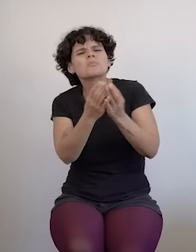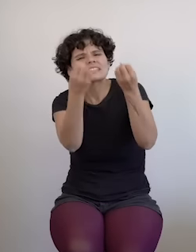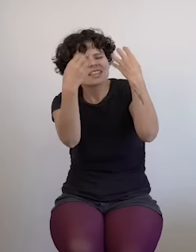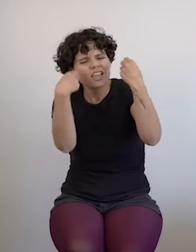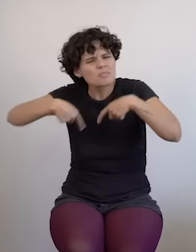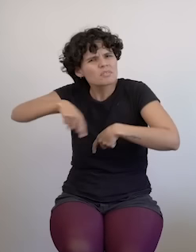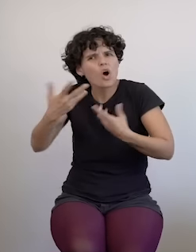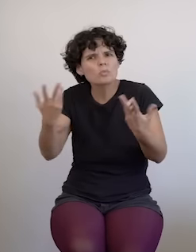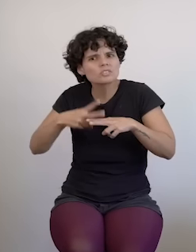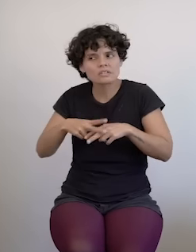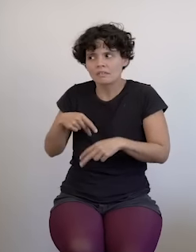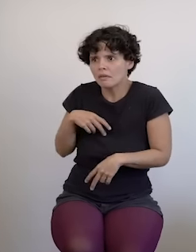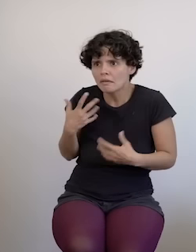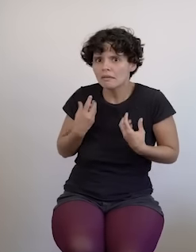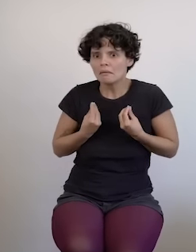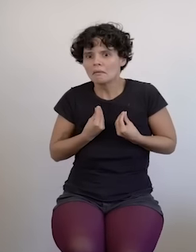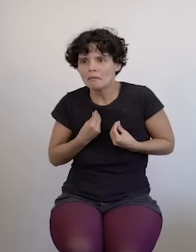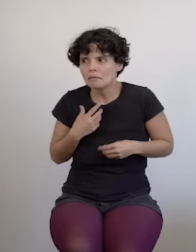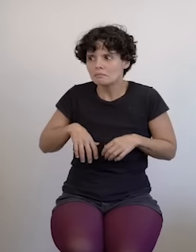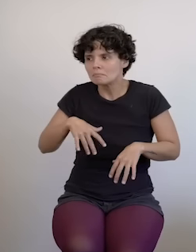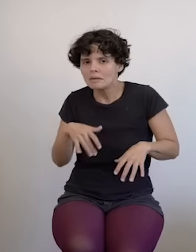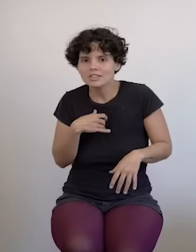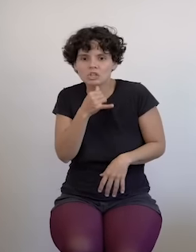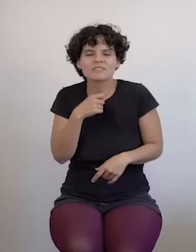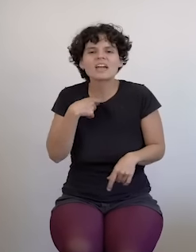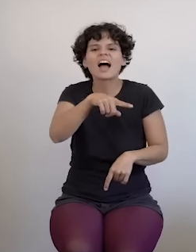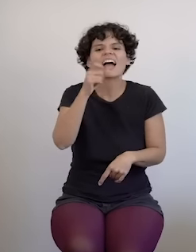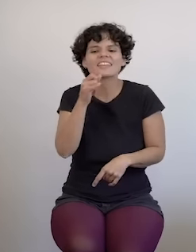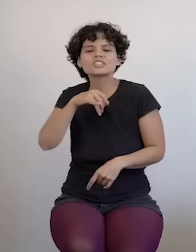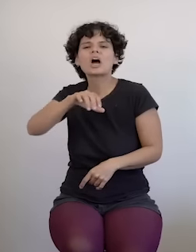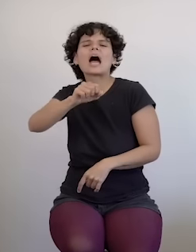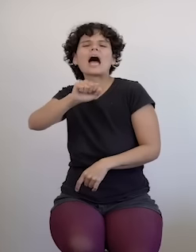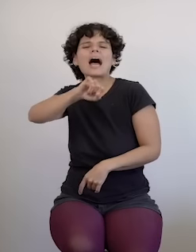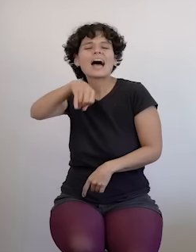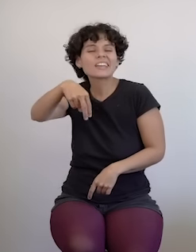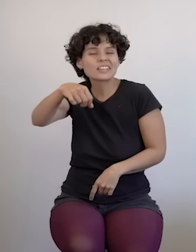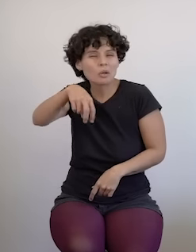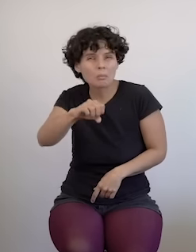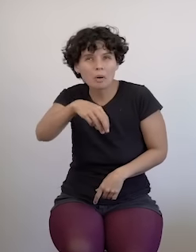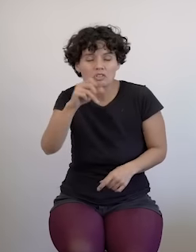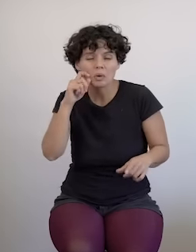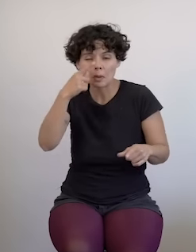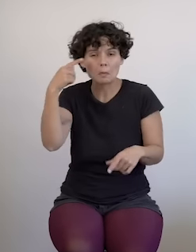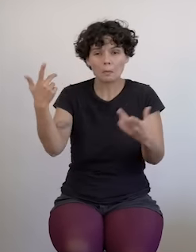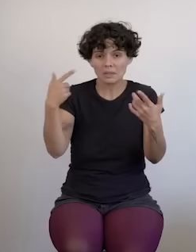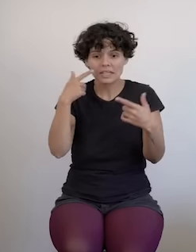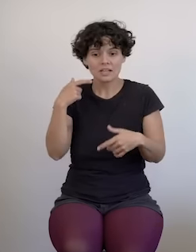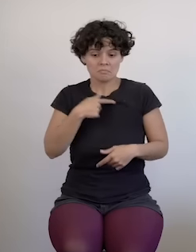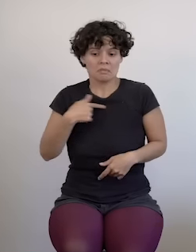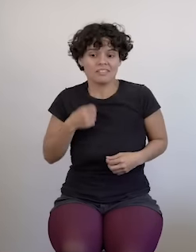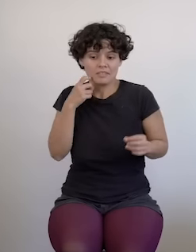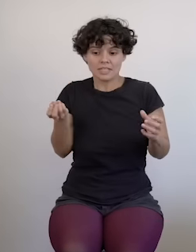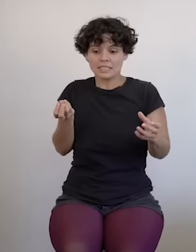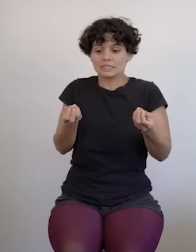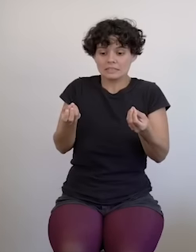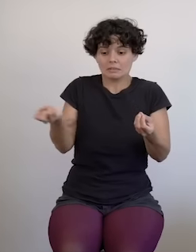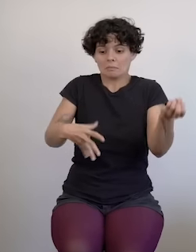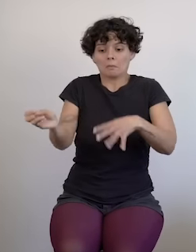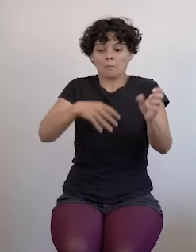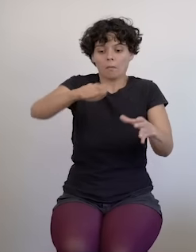cómo es. Y ahí cuando me intimidaba así, yo, ¡oh! Y ahí, pero te lo llevaste en la buena onda, lo habías matado.